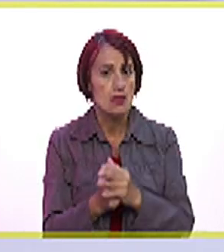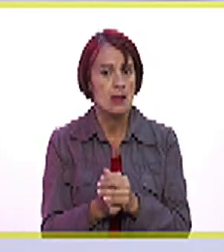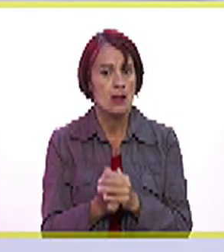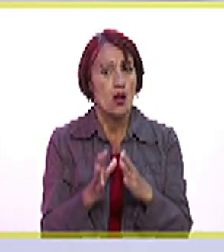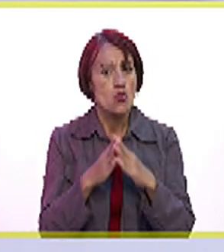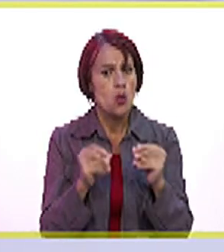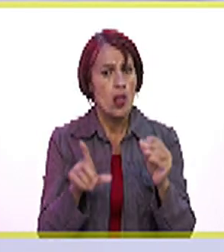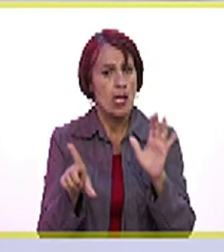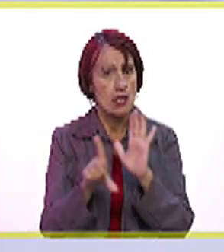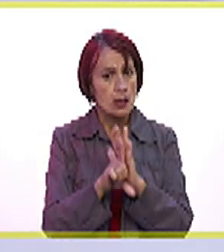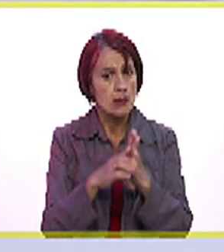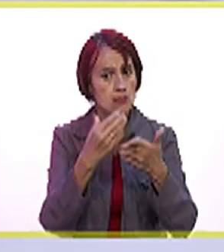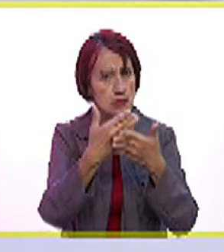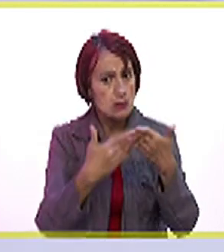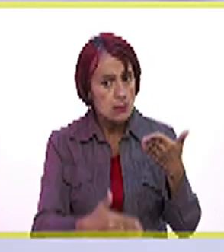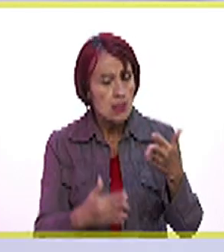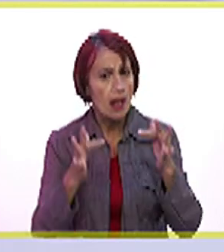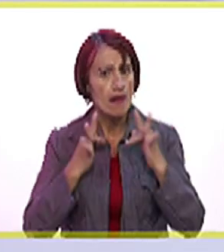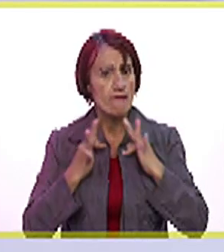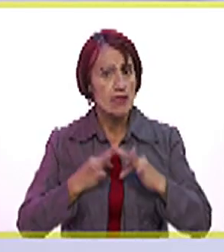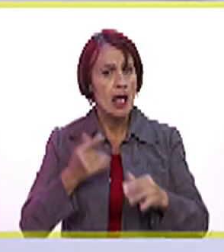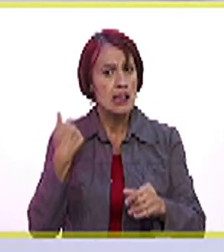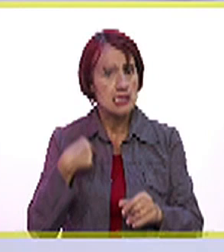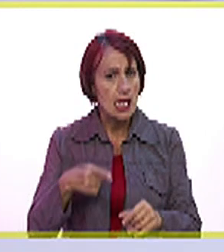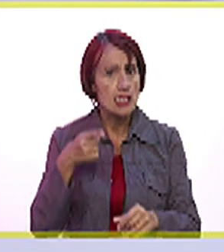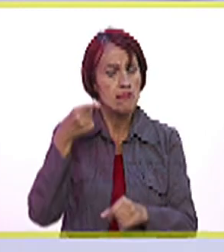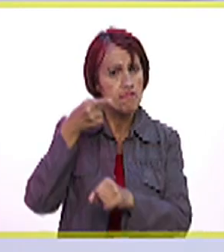venezolanas está implícita el derecho a la recreación.